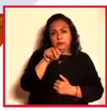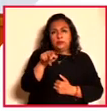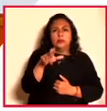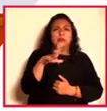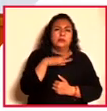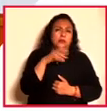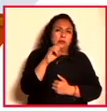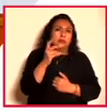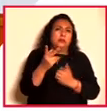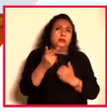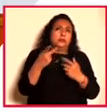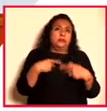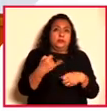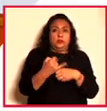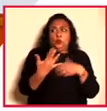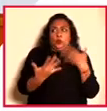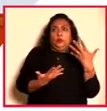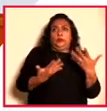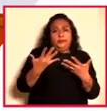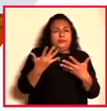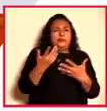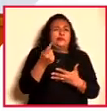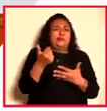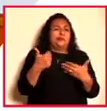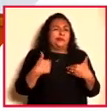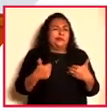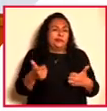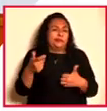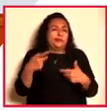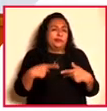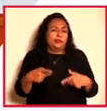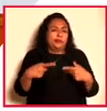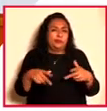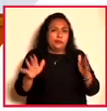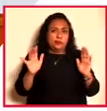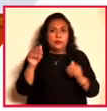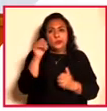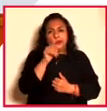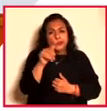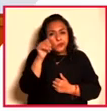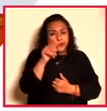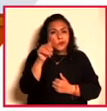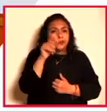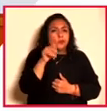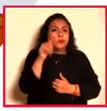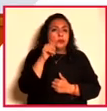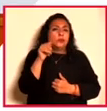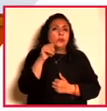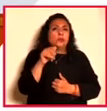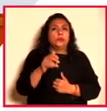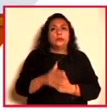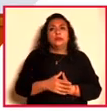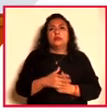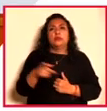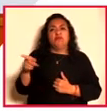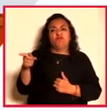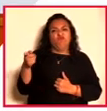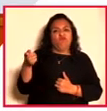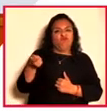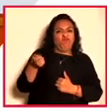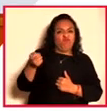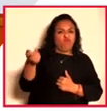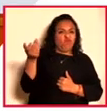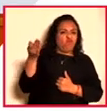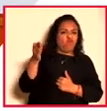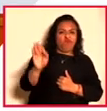un personaje polémico, yo creo que es un personaje poco comprendido, al que siempre hemos tratado de traidor y no